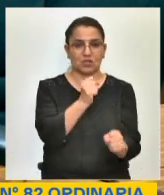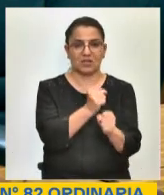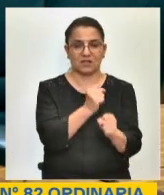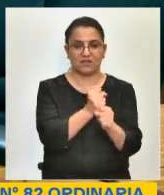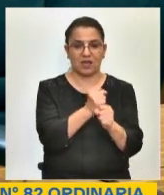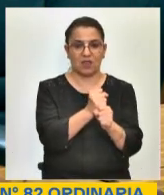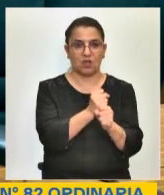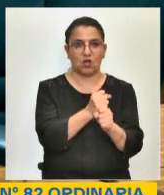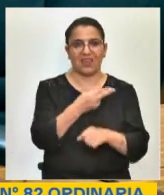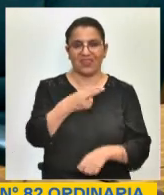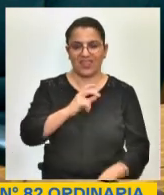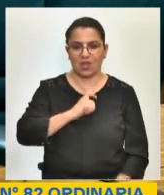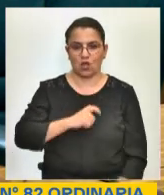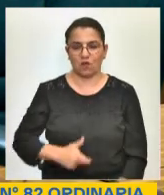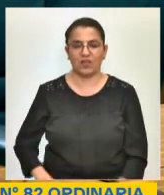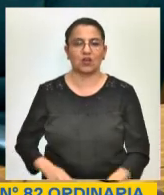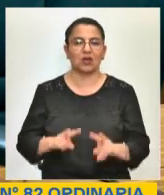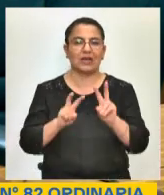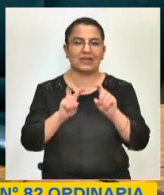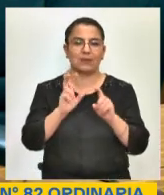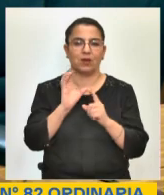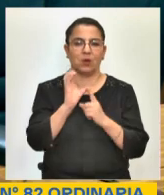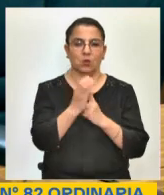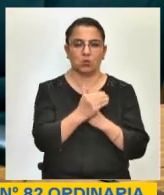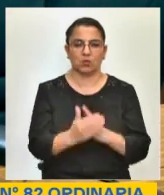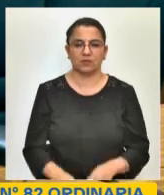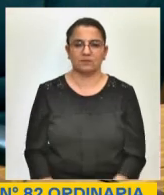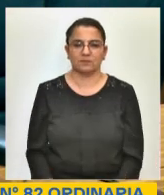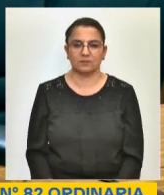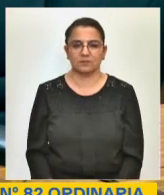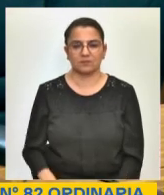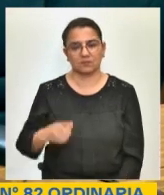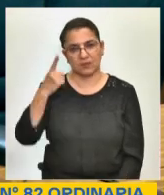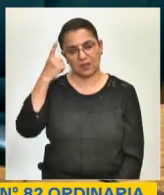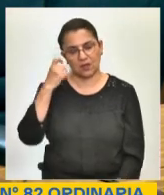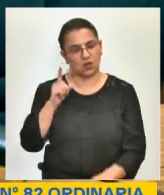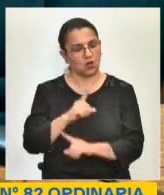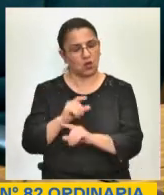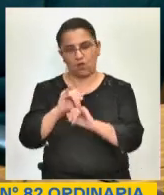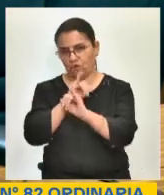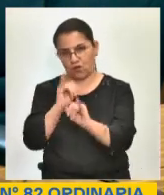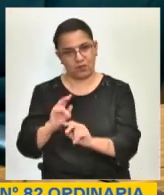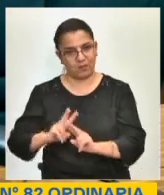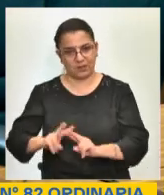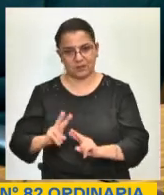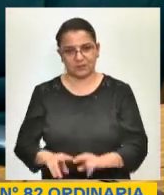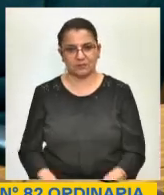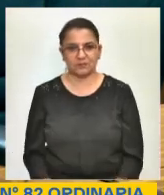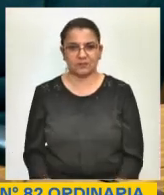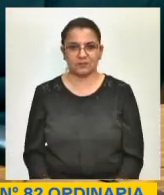gobierno y en el ámbito de la cultura creo que no es la forma de actuar Gracias presidente